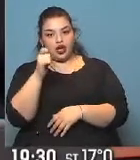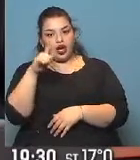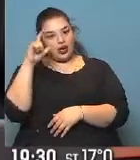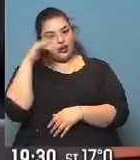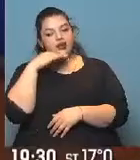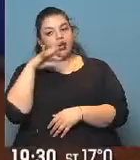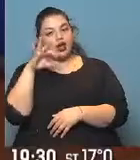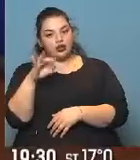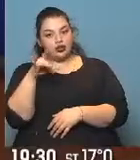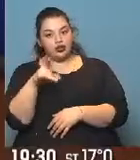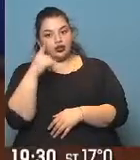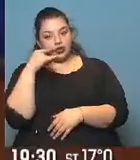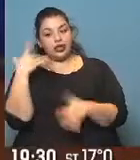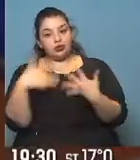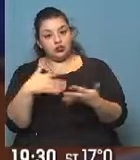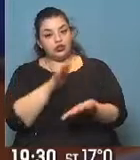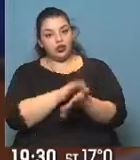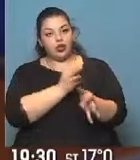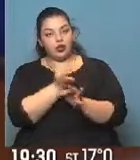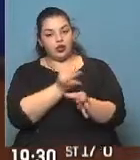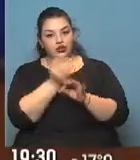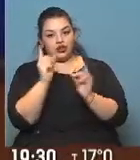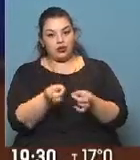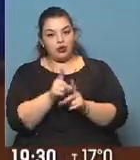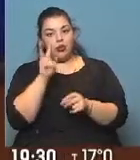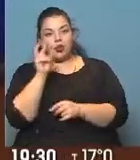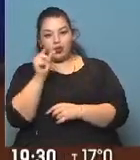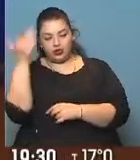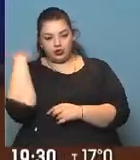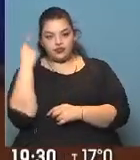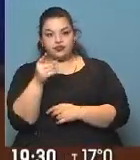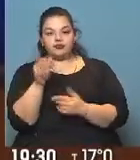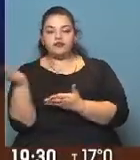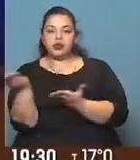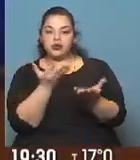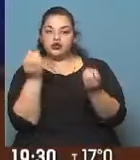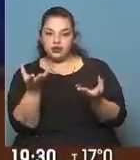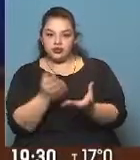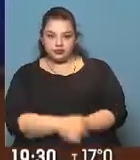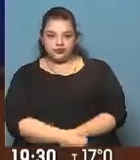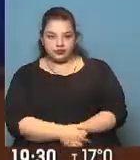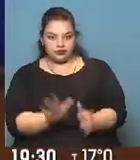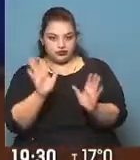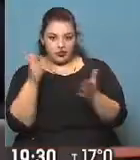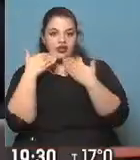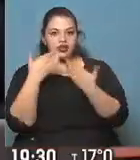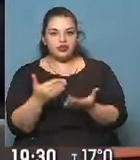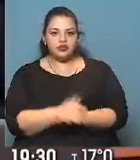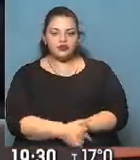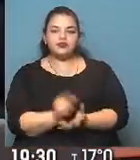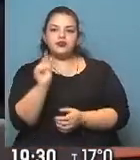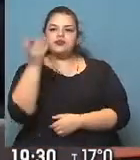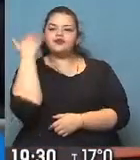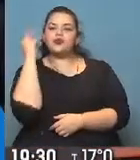finochiaro en un día han movido en cuanto a la educación como lo veíamos en el bloque anterior ministro bienvenido como hola muchas gracias daniel gabriel veíamos